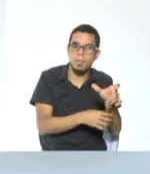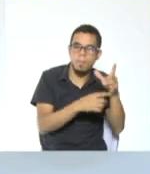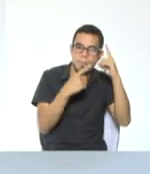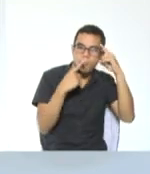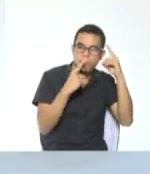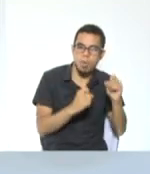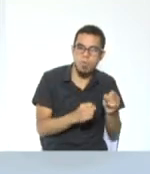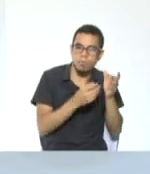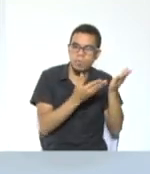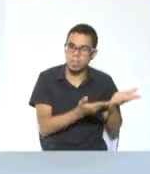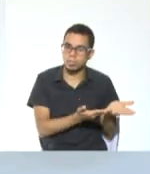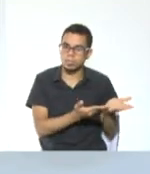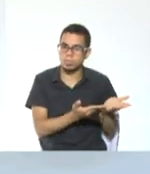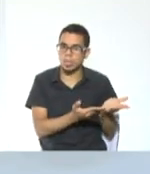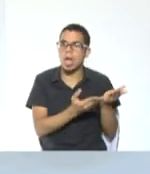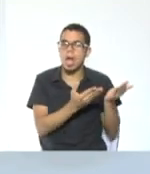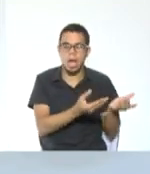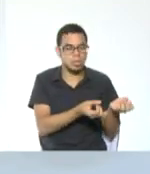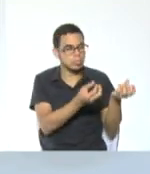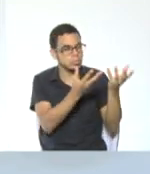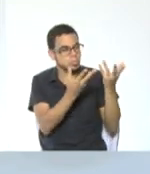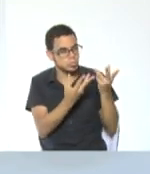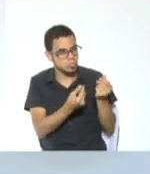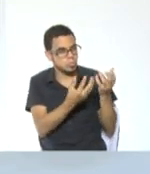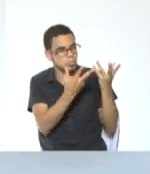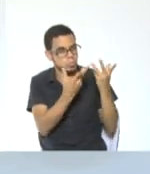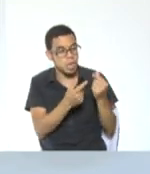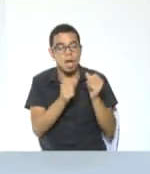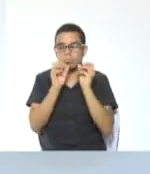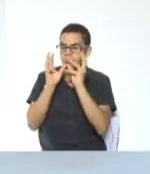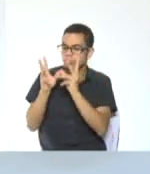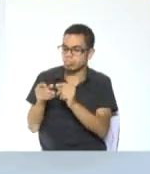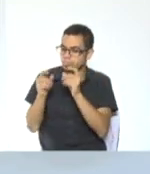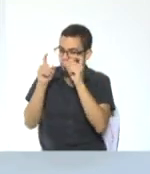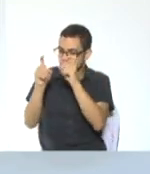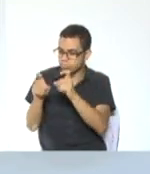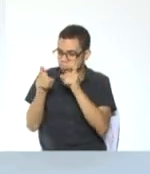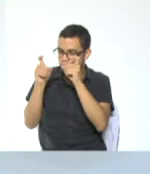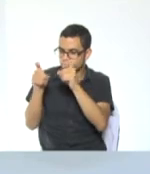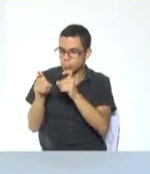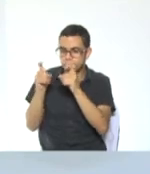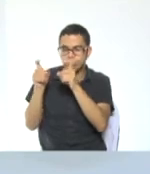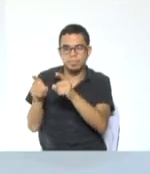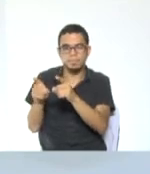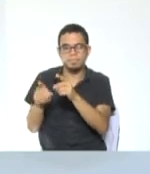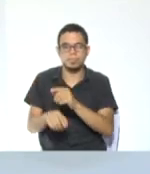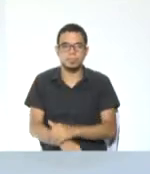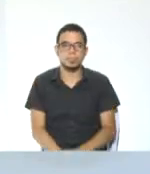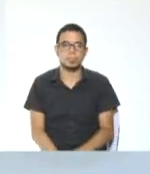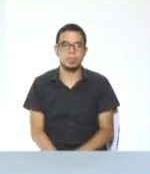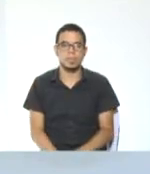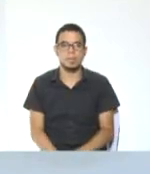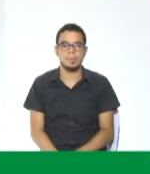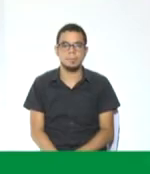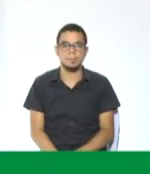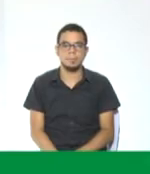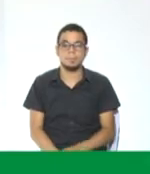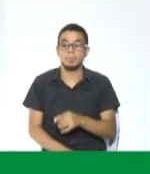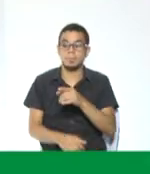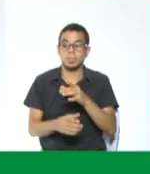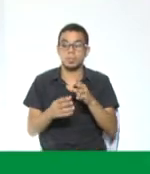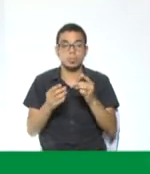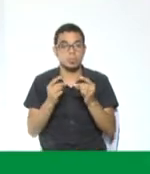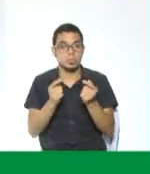debida orientación debemos estimular en el niño y en la niña con deficiencias visuales sus habilidades motoras que